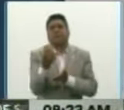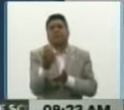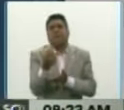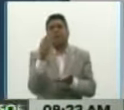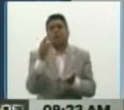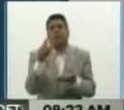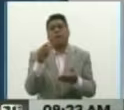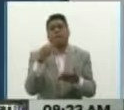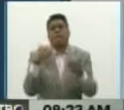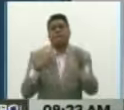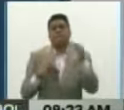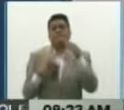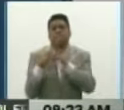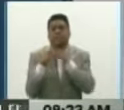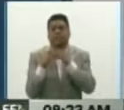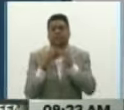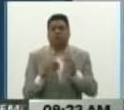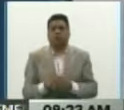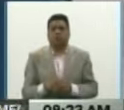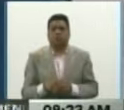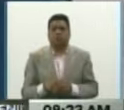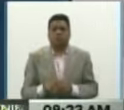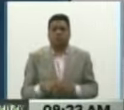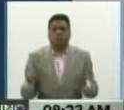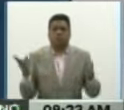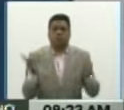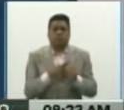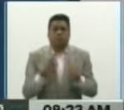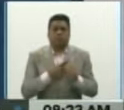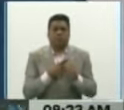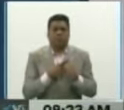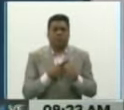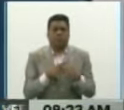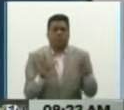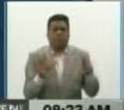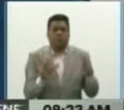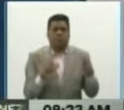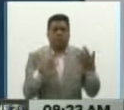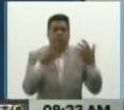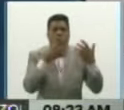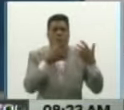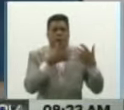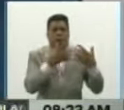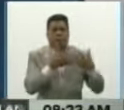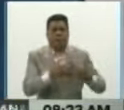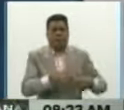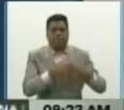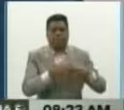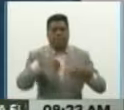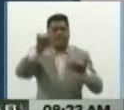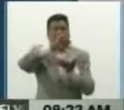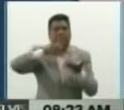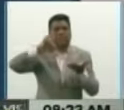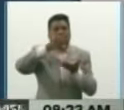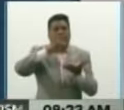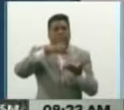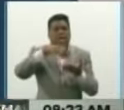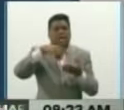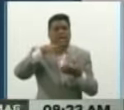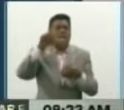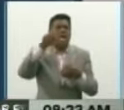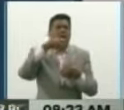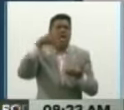Fíjate, empezó por la arremetida por los compañeros de plantas cereales, que es alimento, salsa y untable. Estos compañeros que elaboran la salsa de